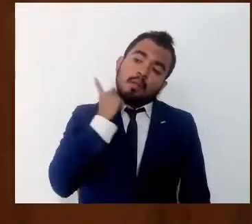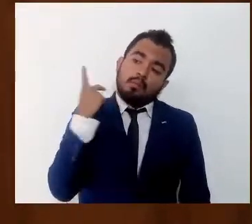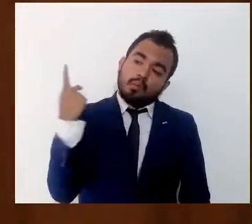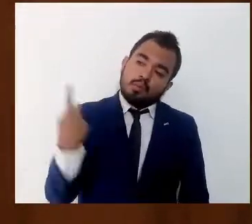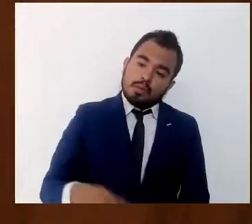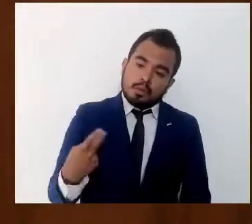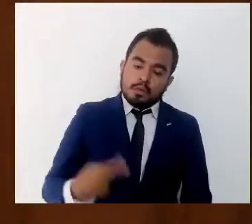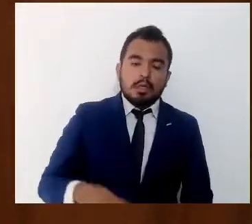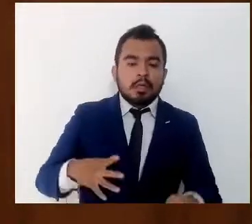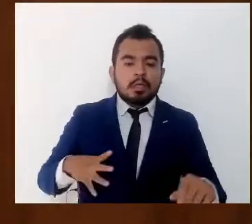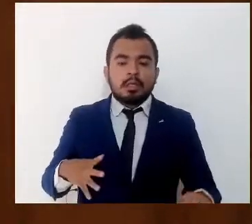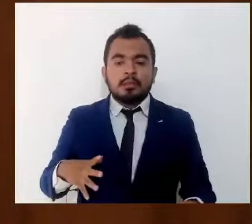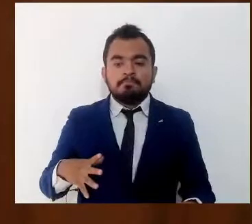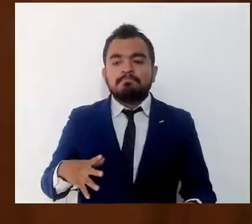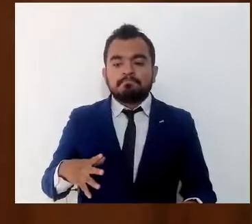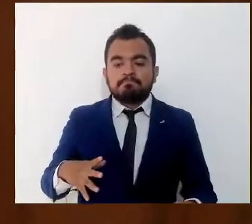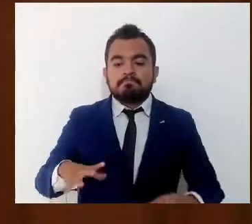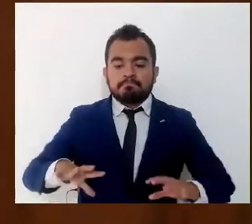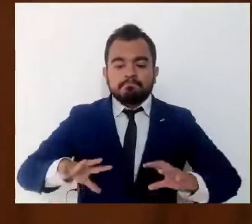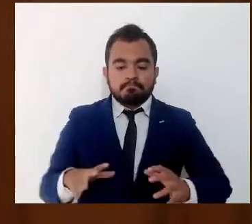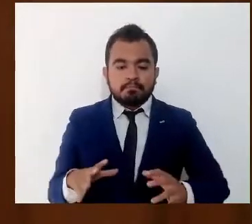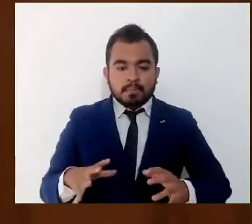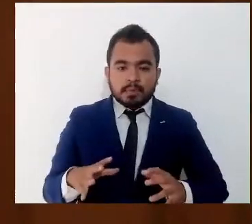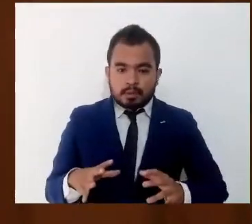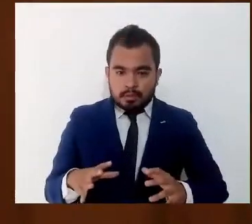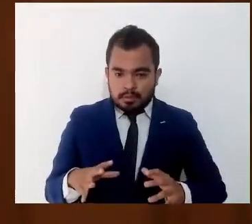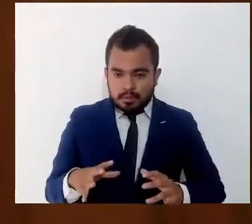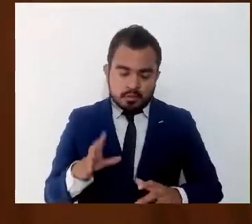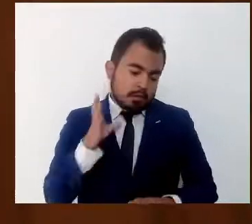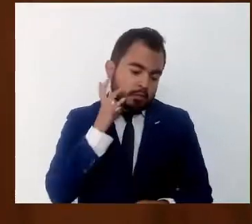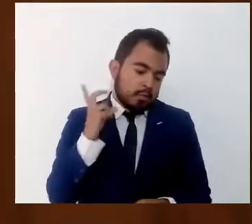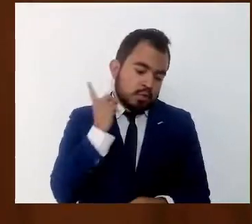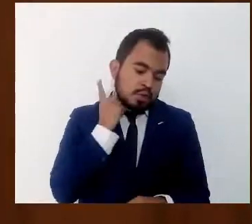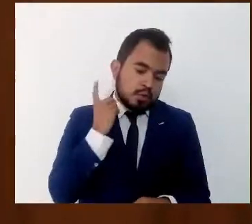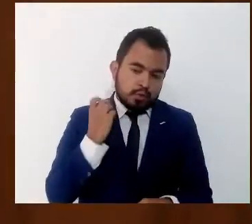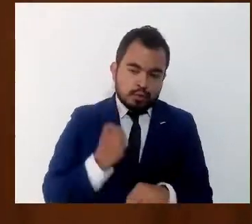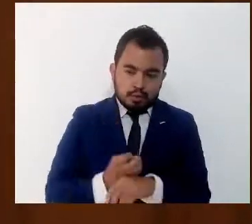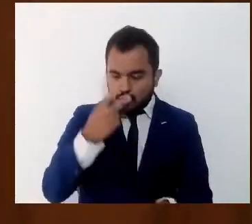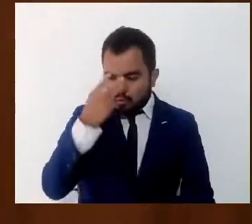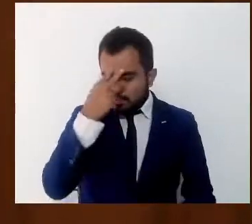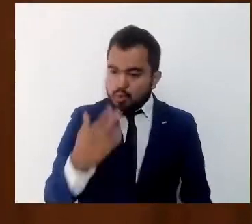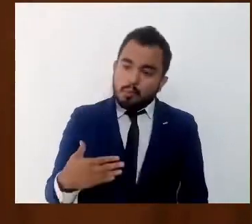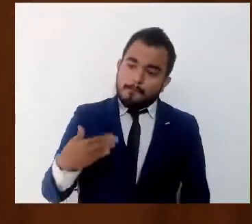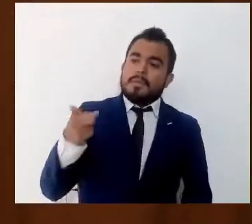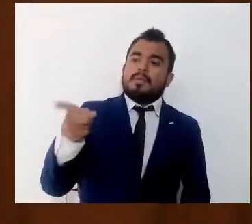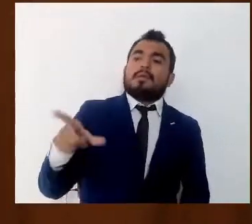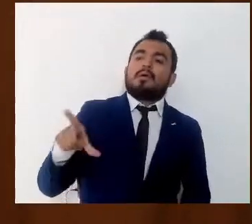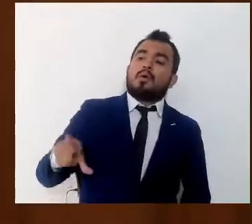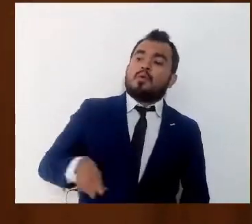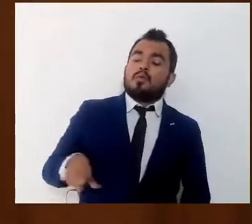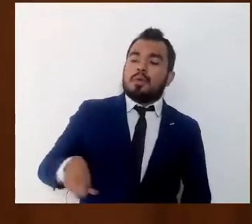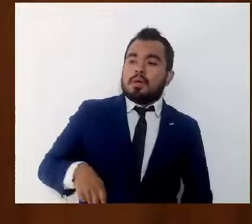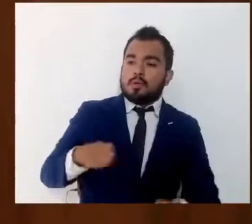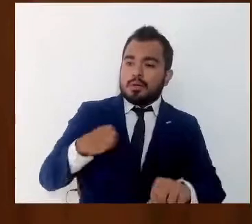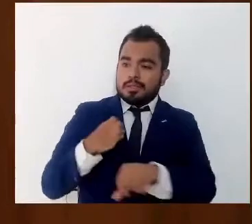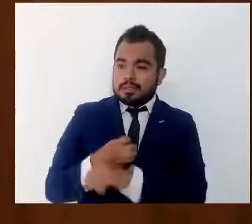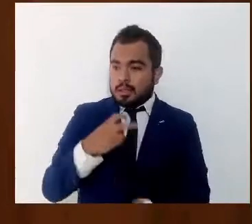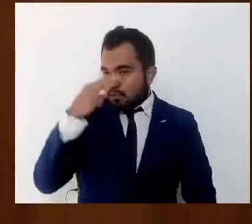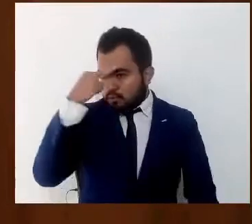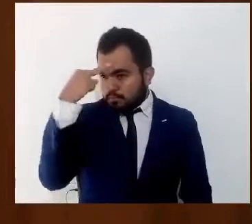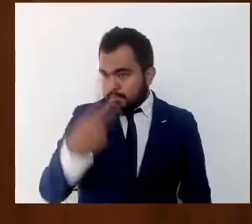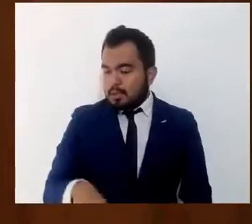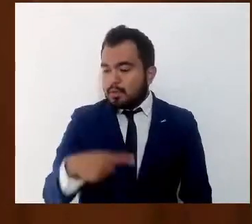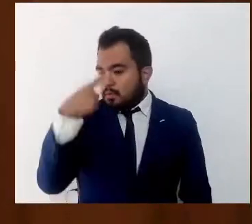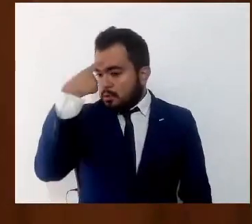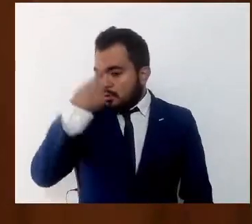México exhorta de manera respetuosa al Gobierno del Estado de México a crear, en coordinación con los 100 municipios